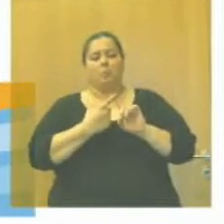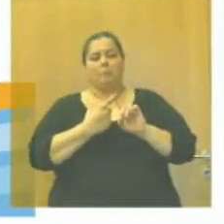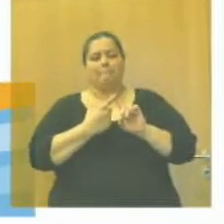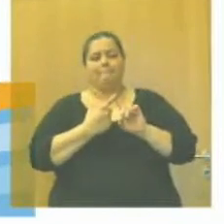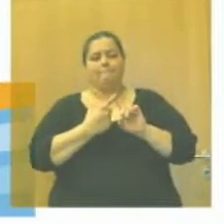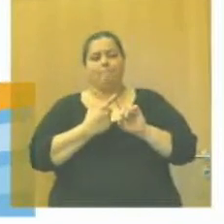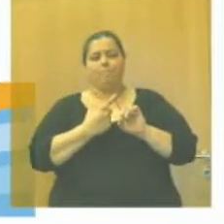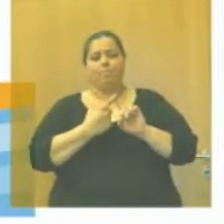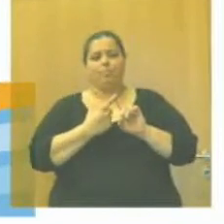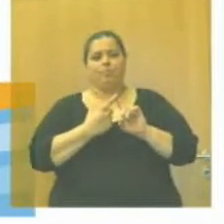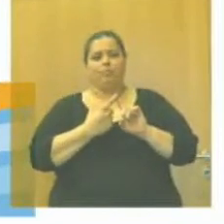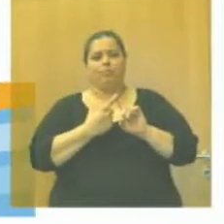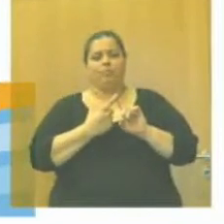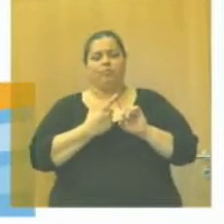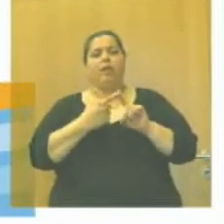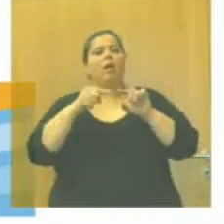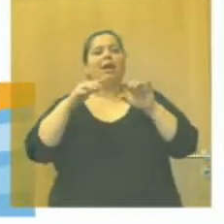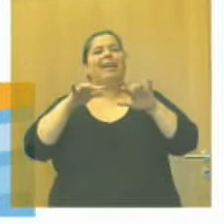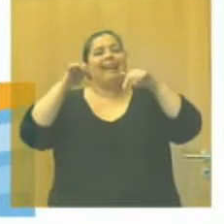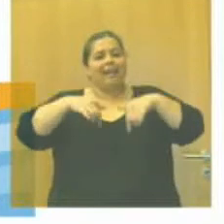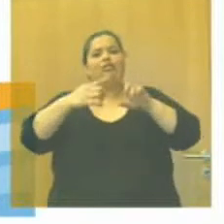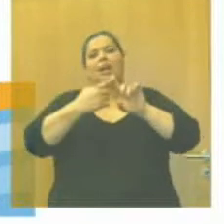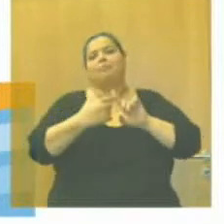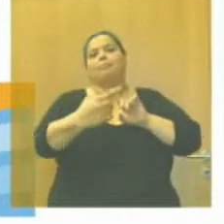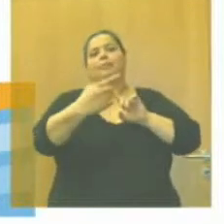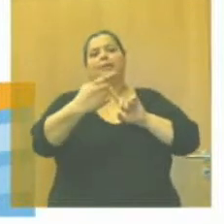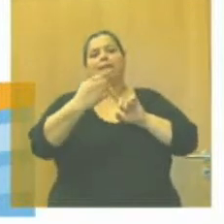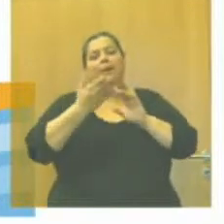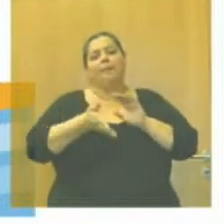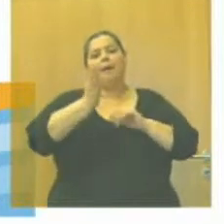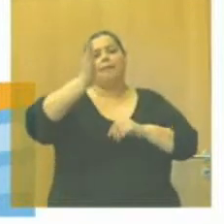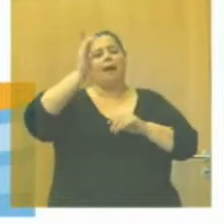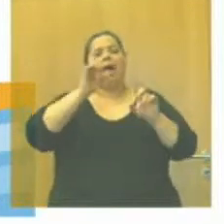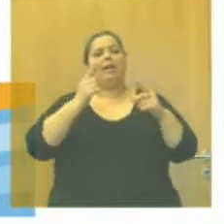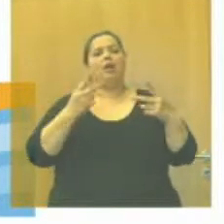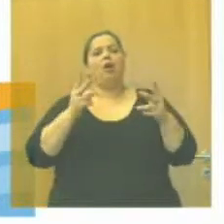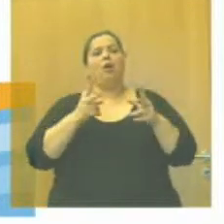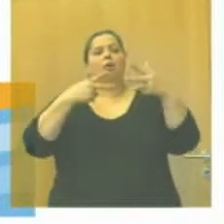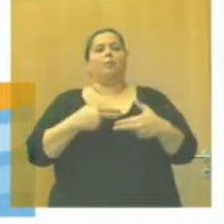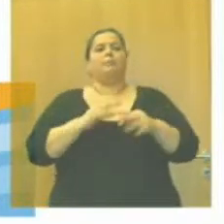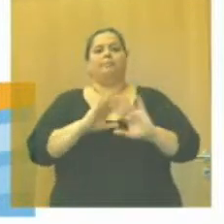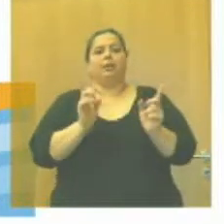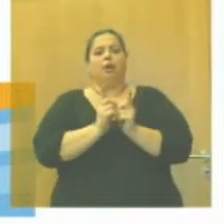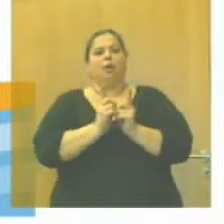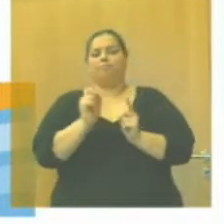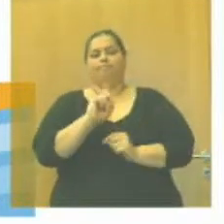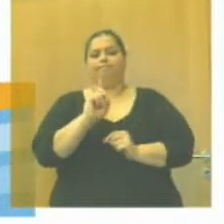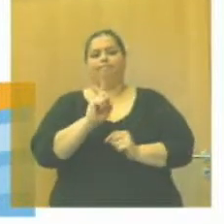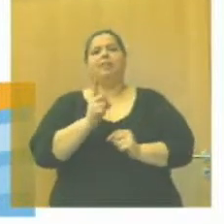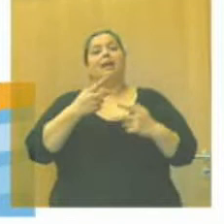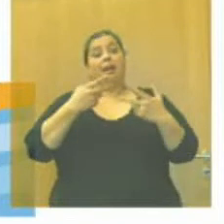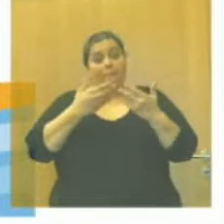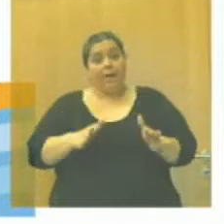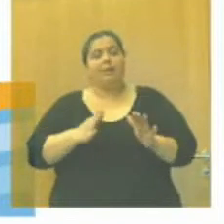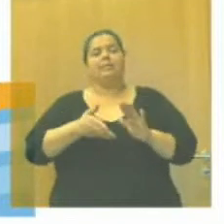que esto sea a largo tiempo y no solamente intervenciones breves y